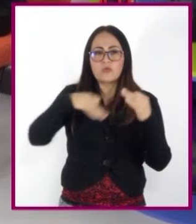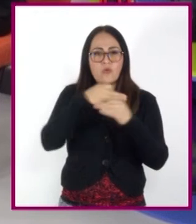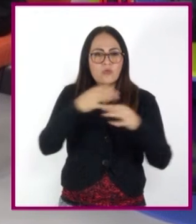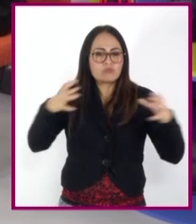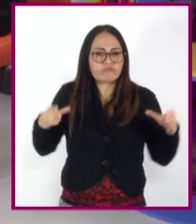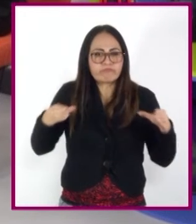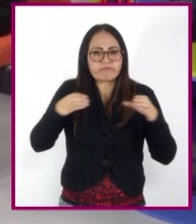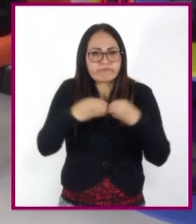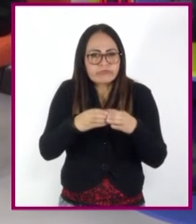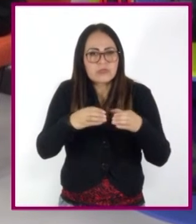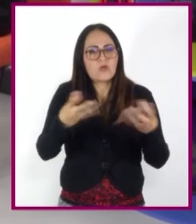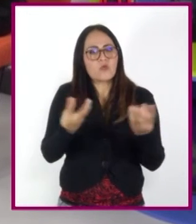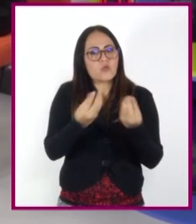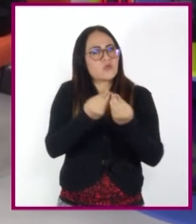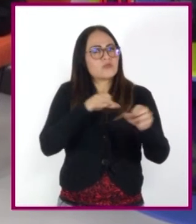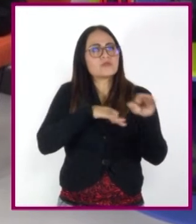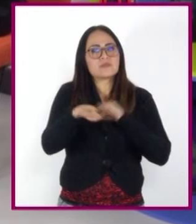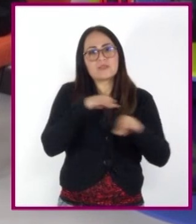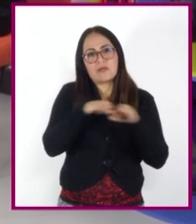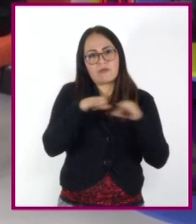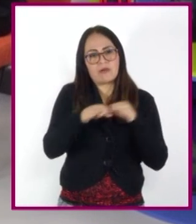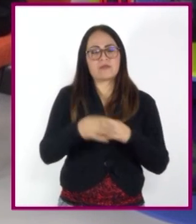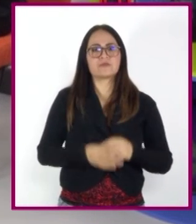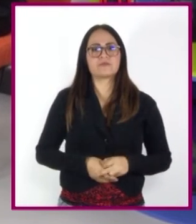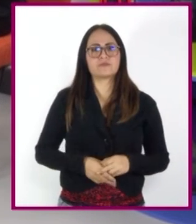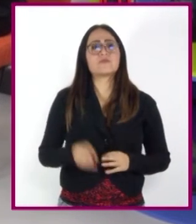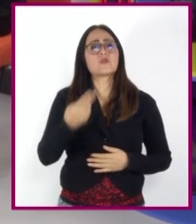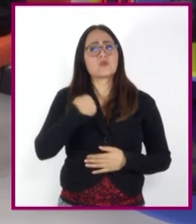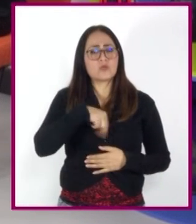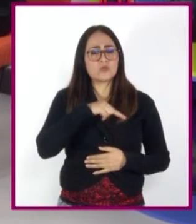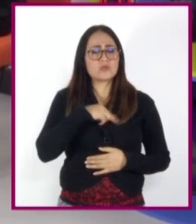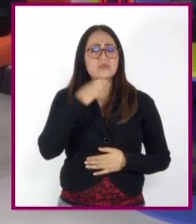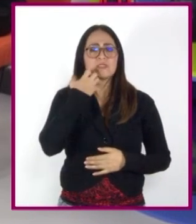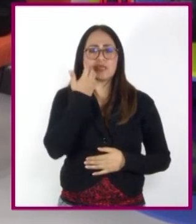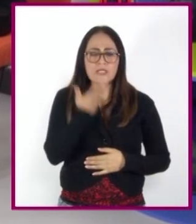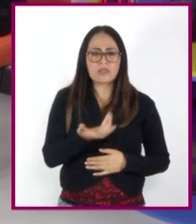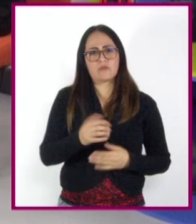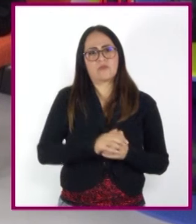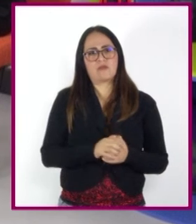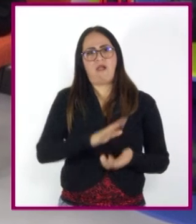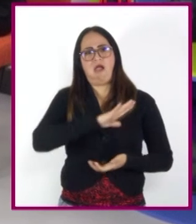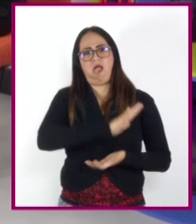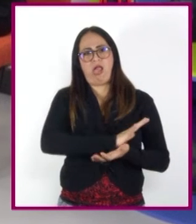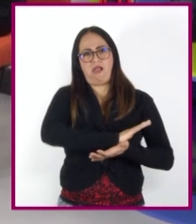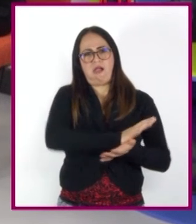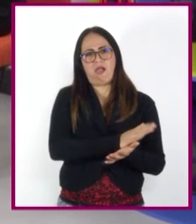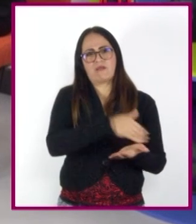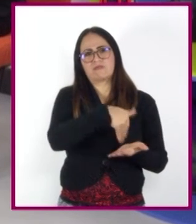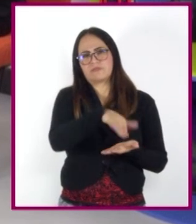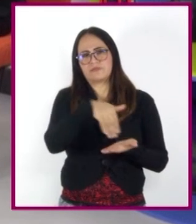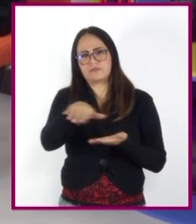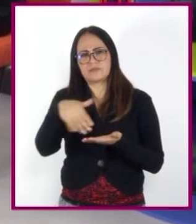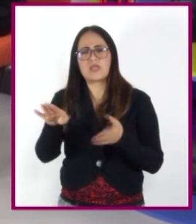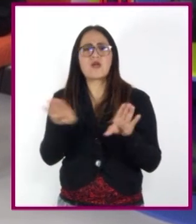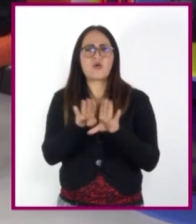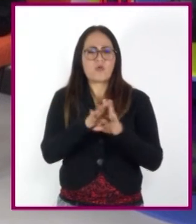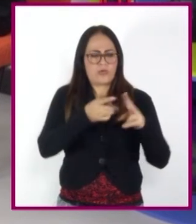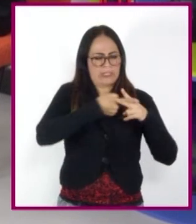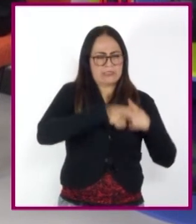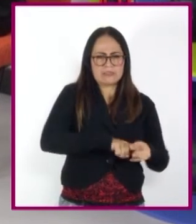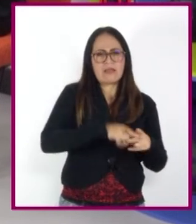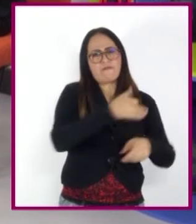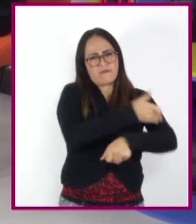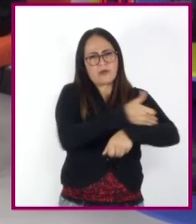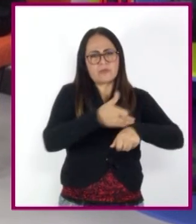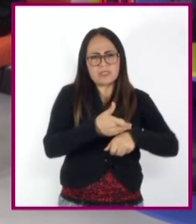comunidad. Si deseamos terminar con la exclusión social, debemos trabajar en la familia y en la escuela